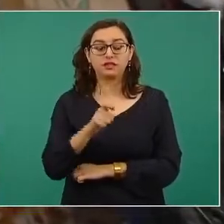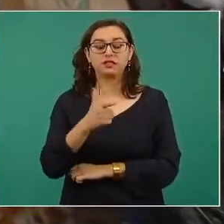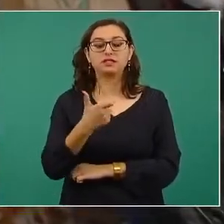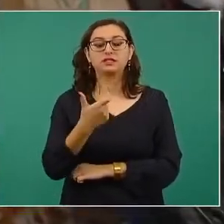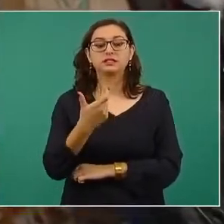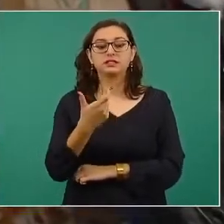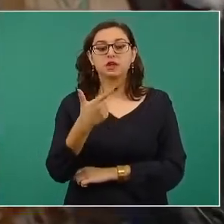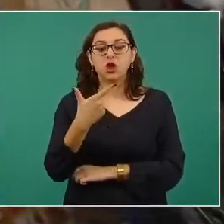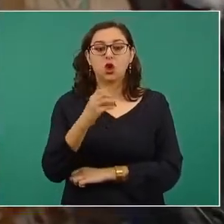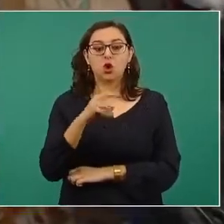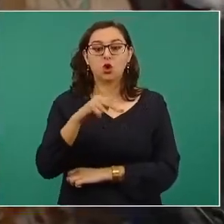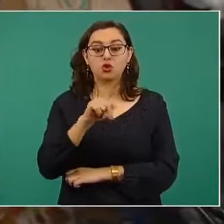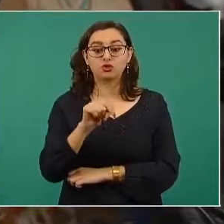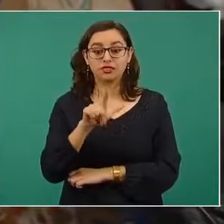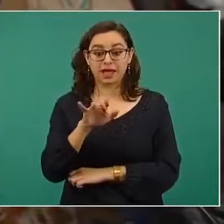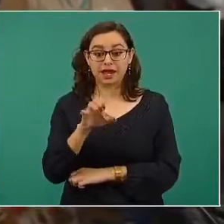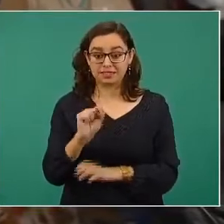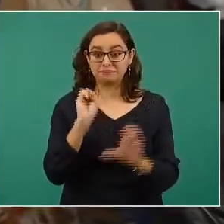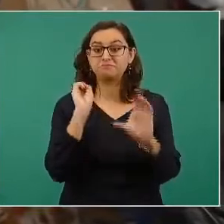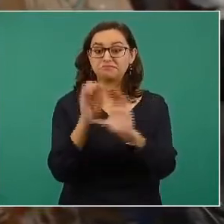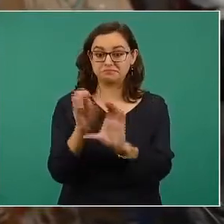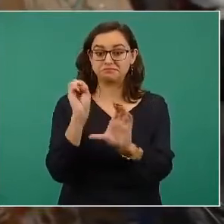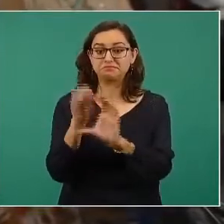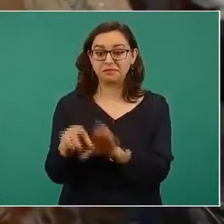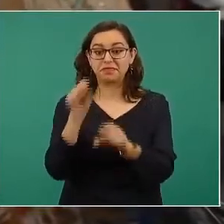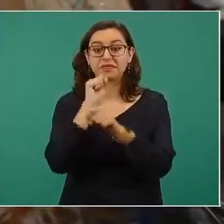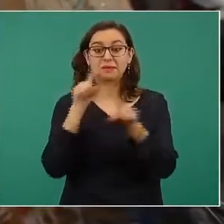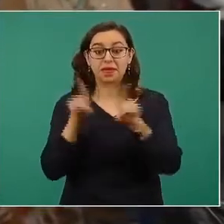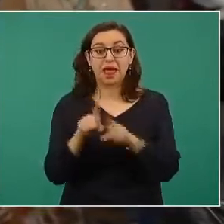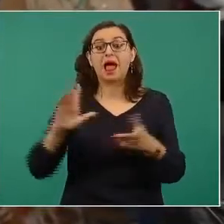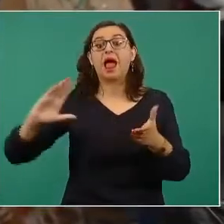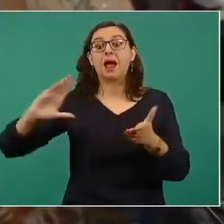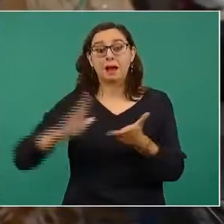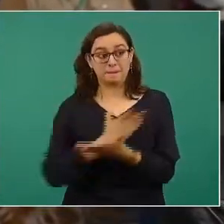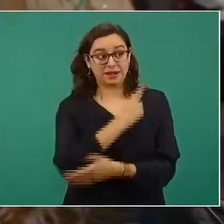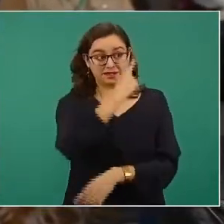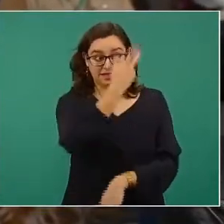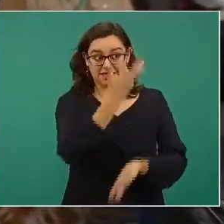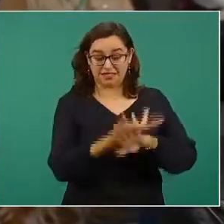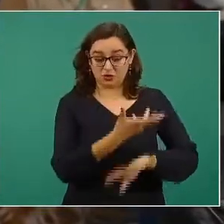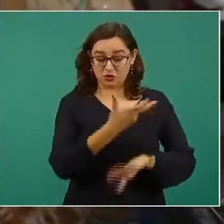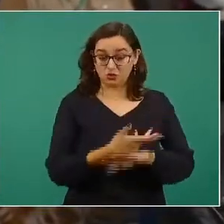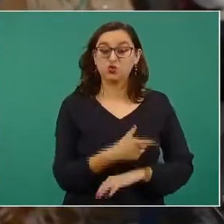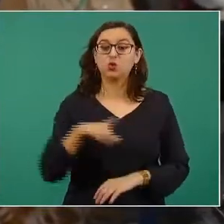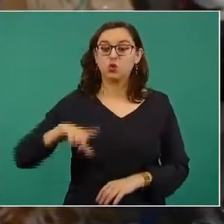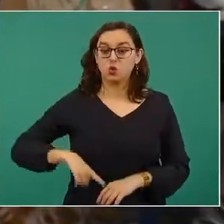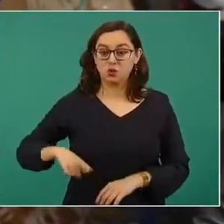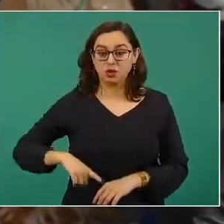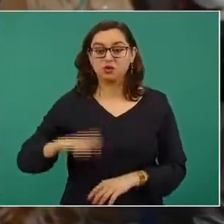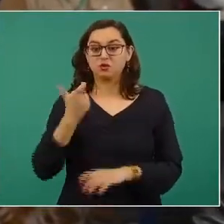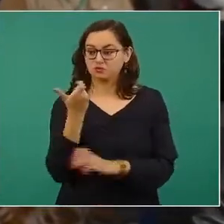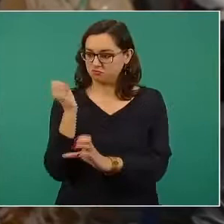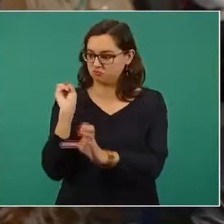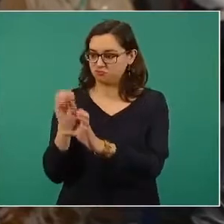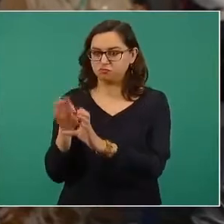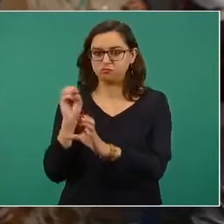del tema de que es financiado por el gobierno de Estados Unidos, ¿no? Que el gobierno de Estados Unidos aún no explica esta